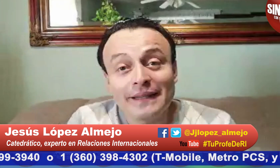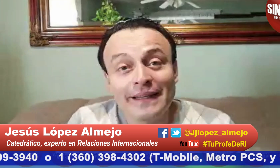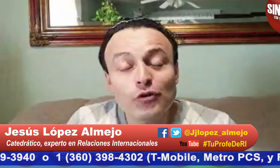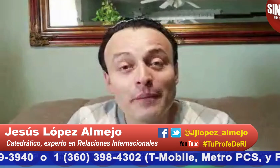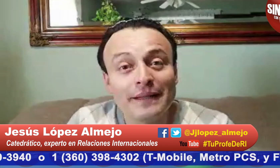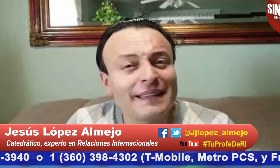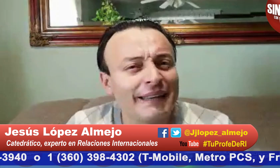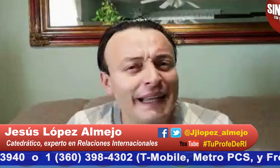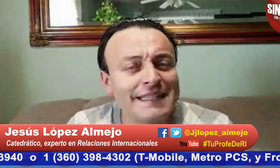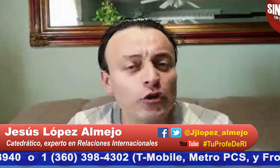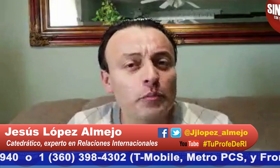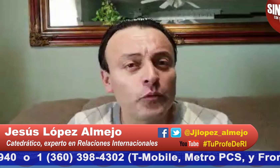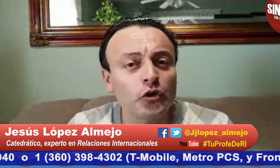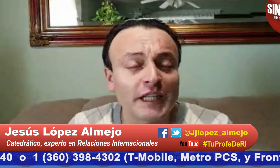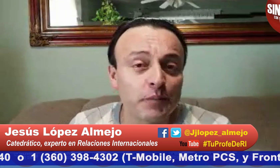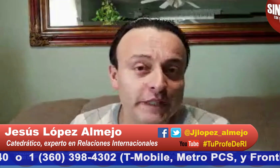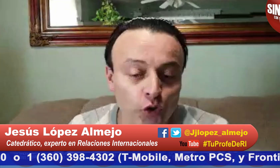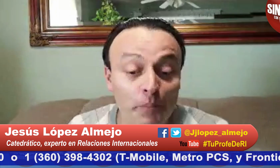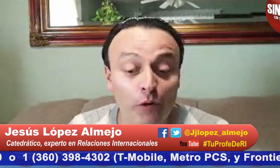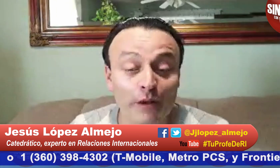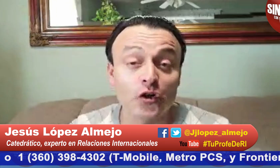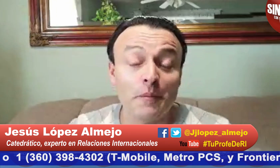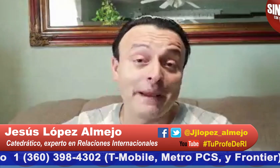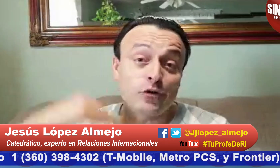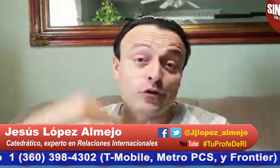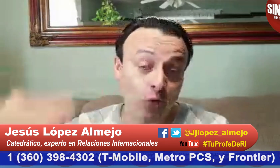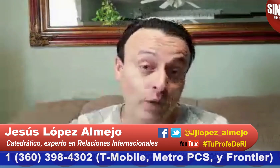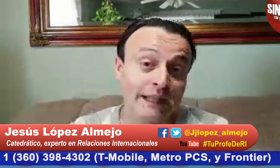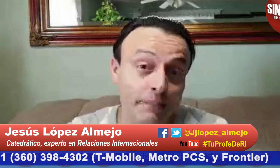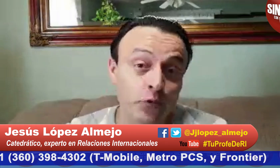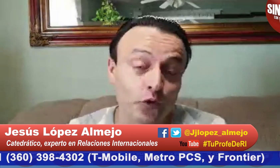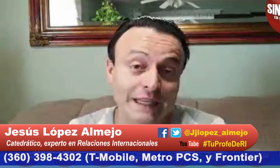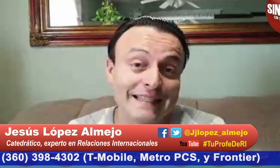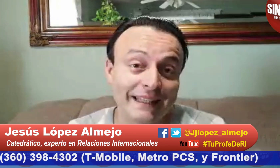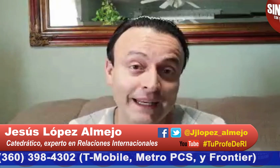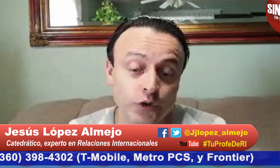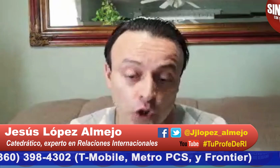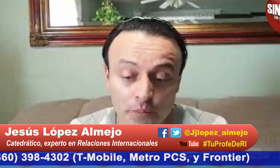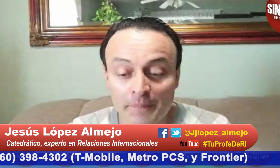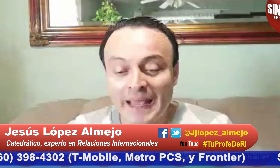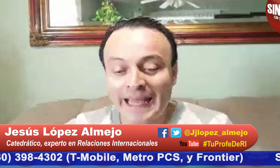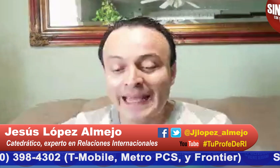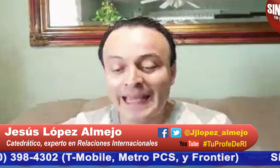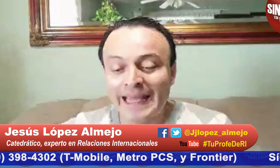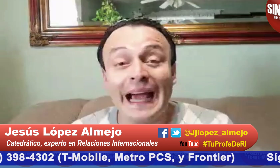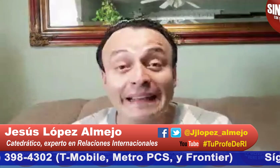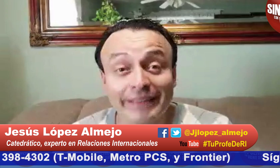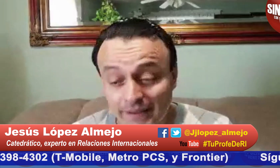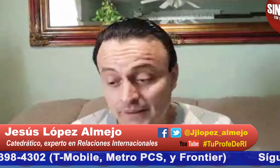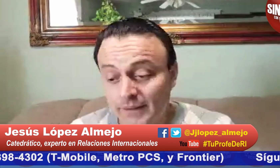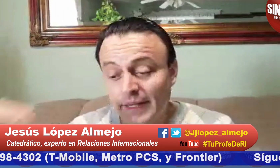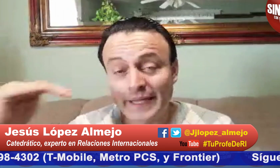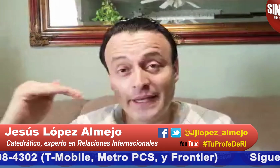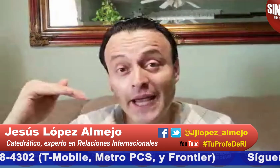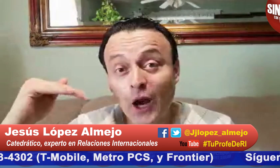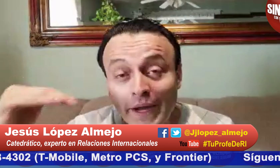solamente 35.3% de aprobación versus el 40.6% que tiene Trump, y a Jimmy Carter, que